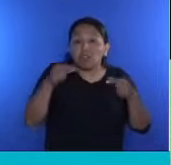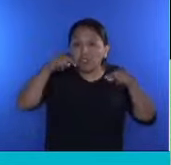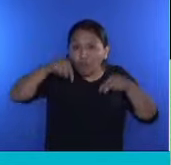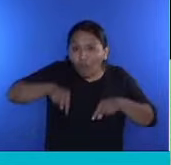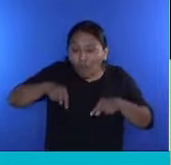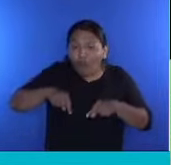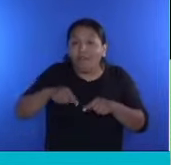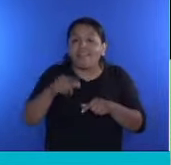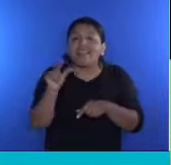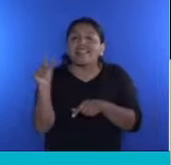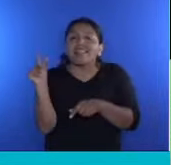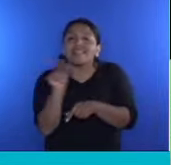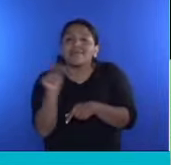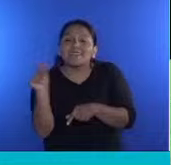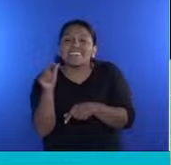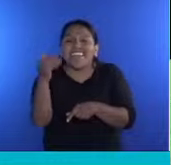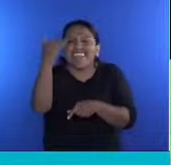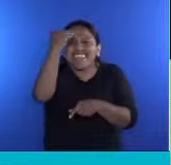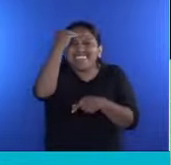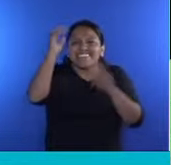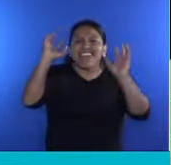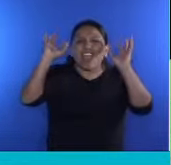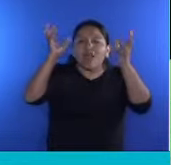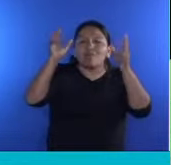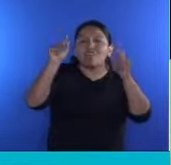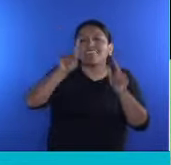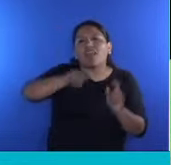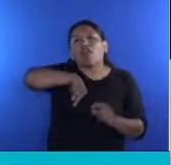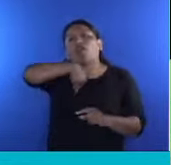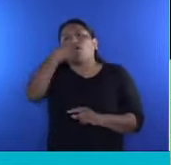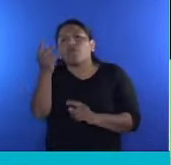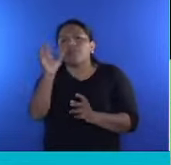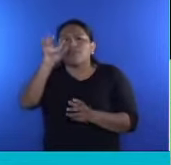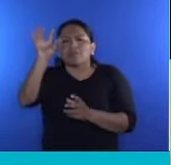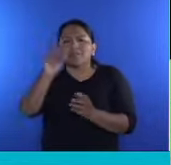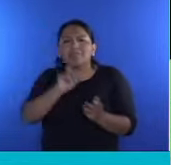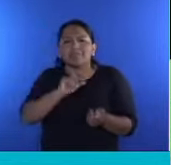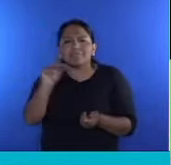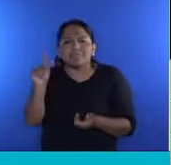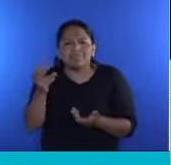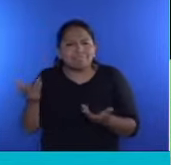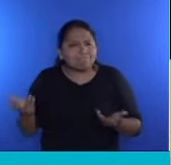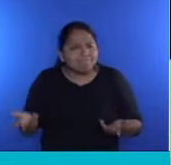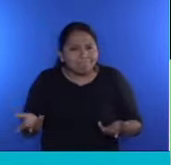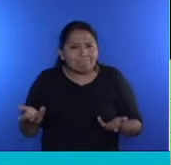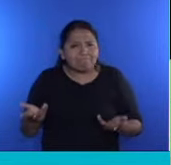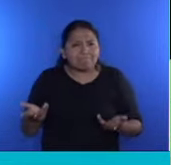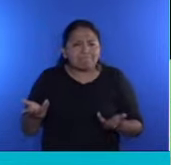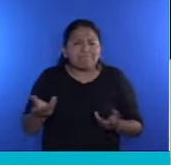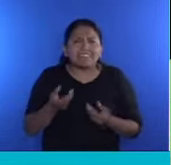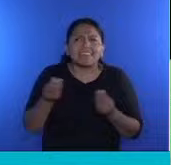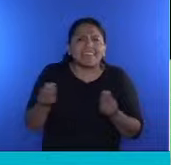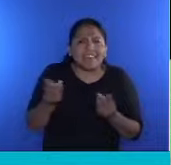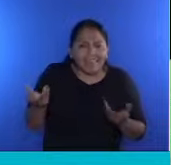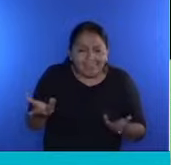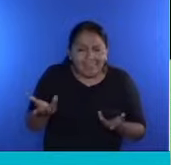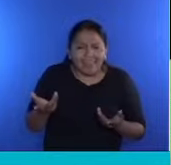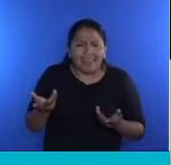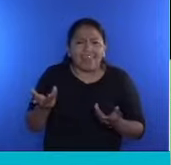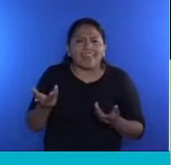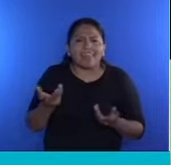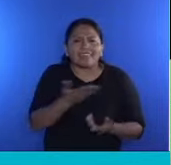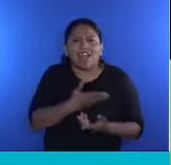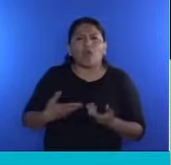15 ambulancias a otra provincia. ¿Qué está haciendo? ¿Está gobernando para los